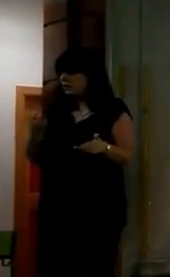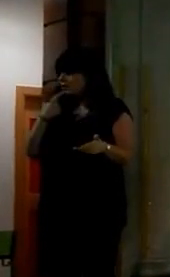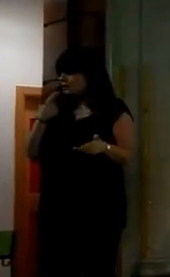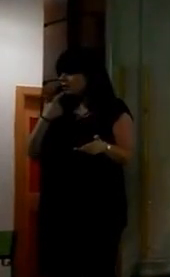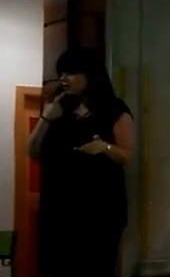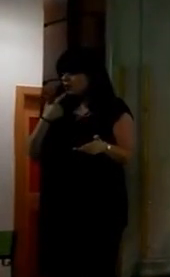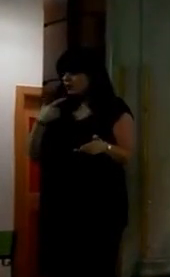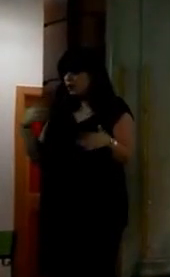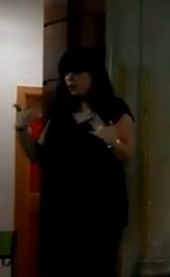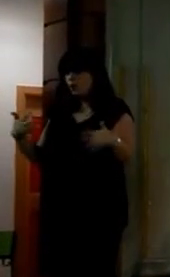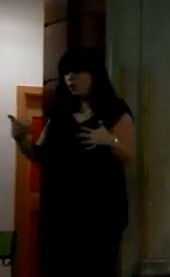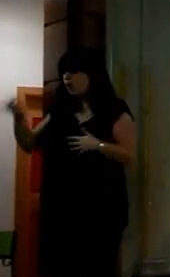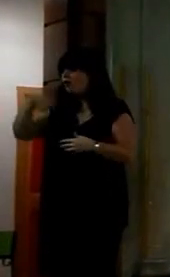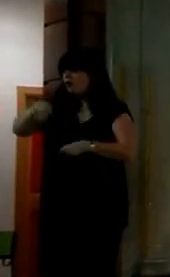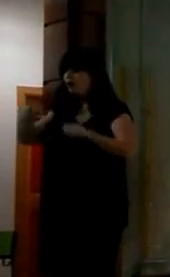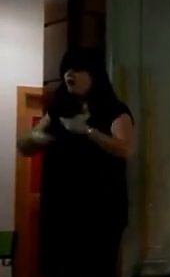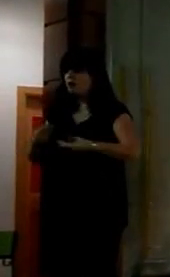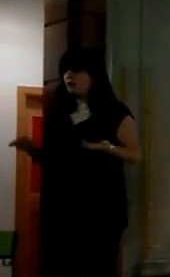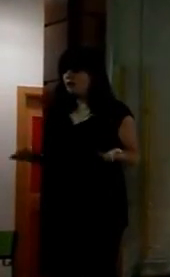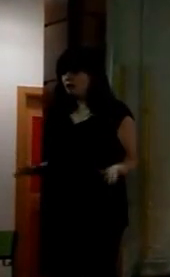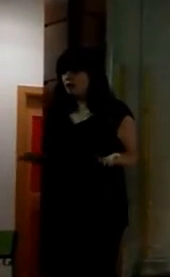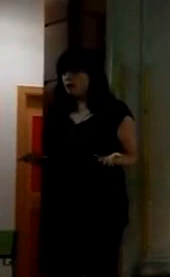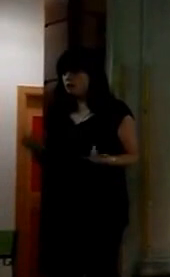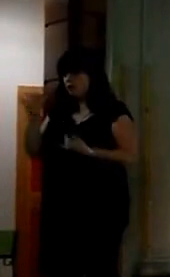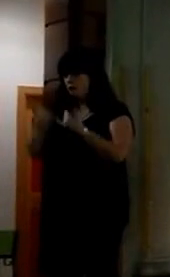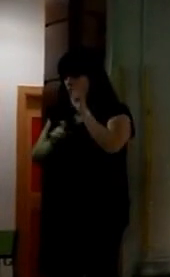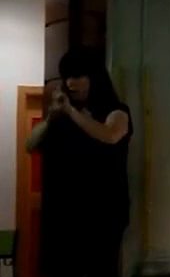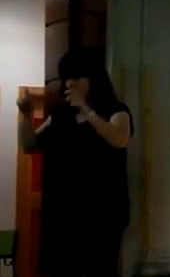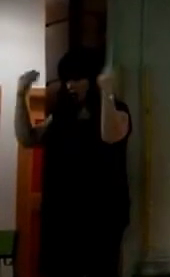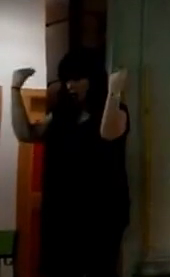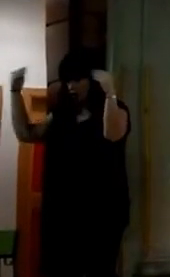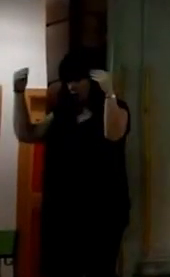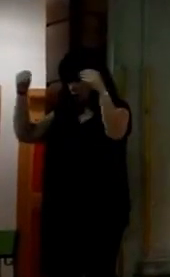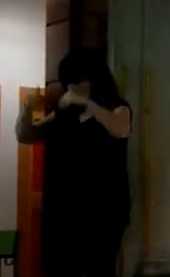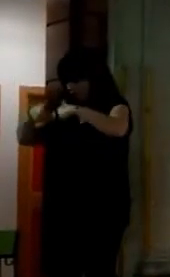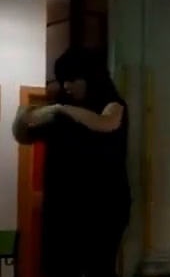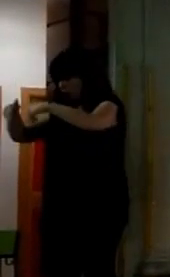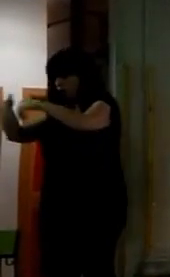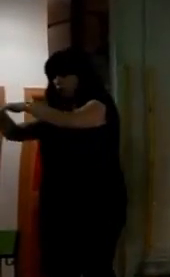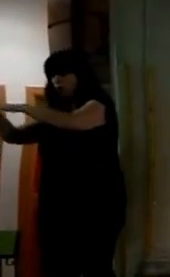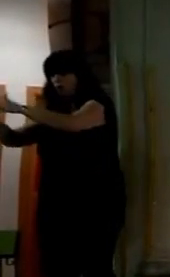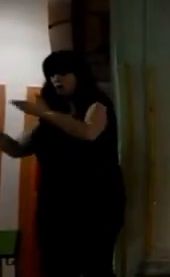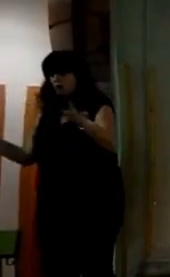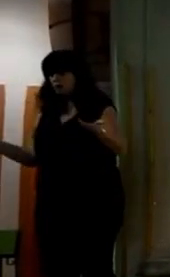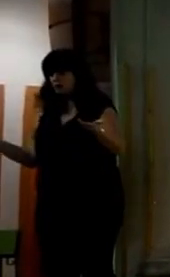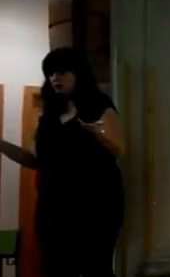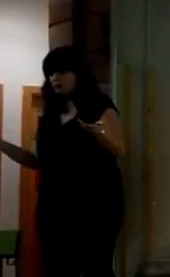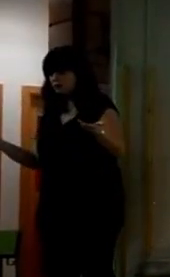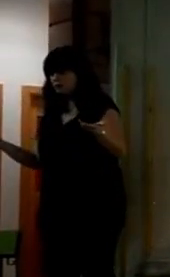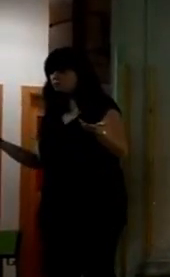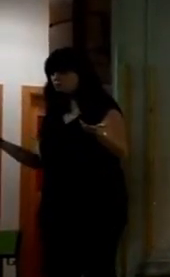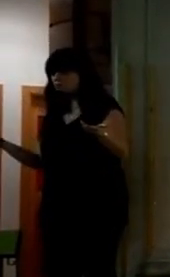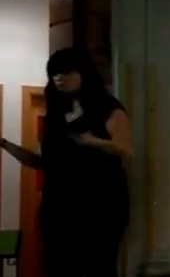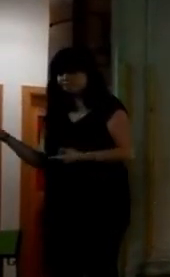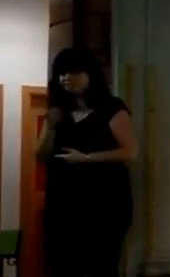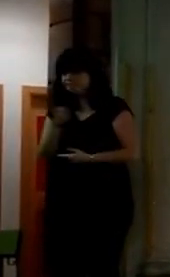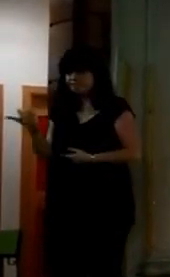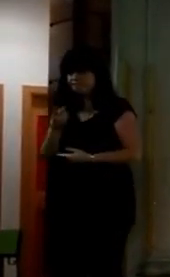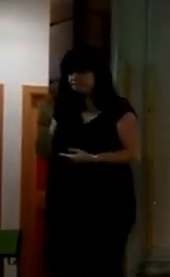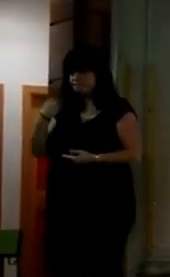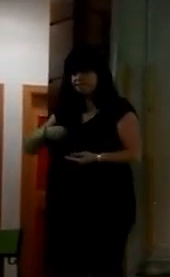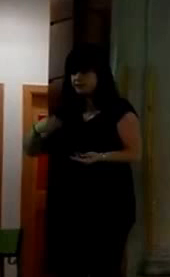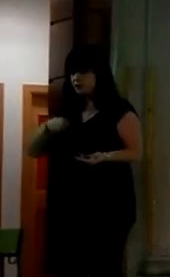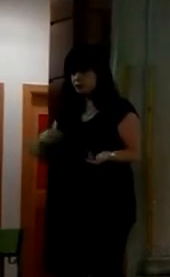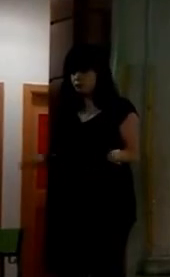dicindo pero que estamos facendo, que estamos expulsando do noso país a xeración mellor preparada?